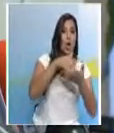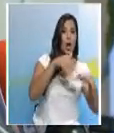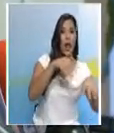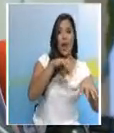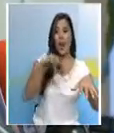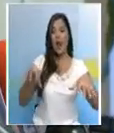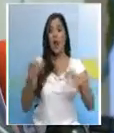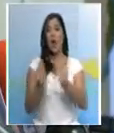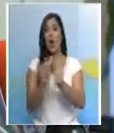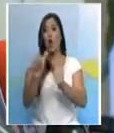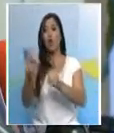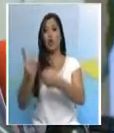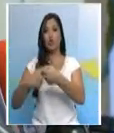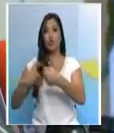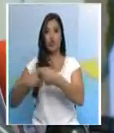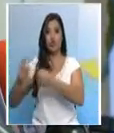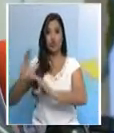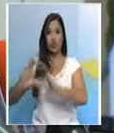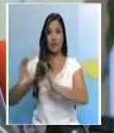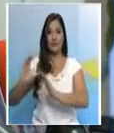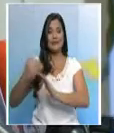comerciales que tiene Costa Rica.